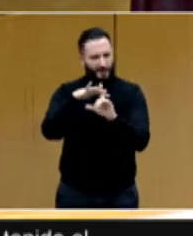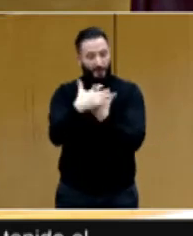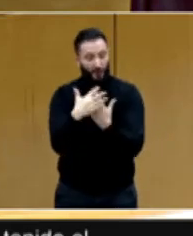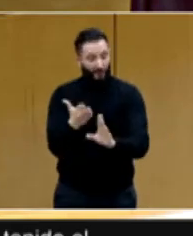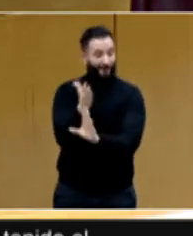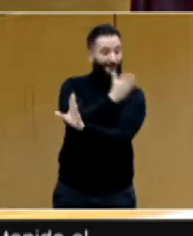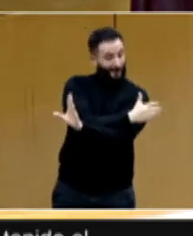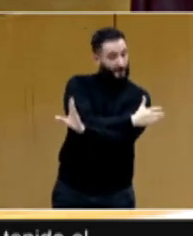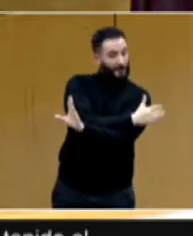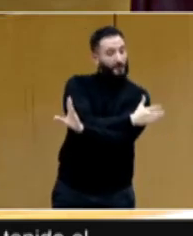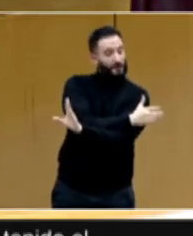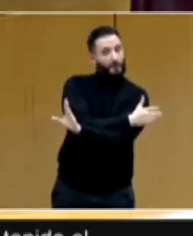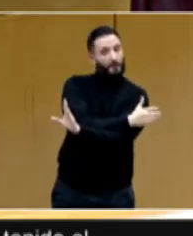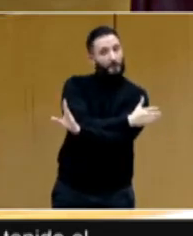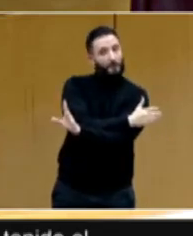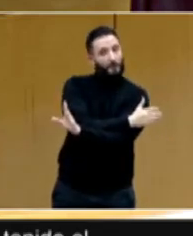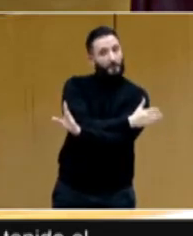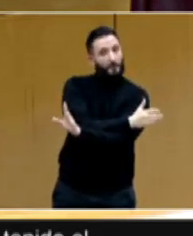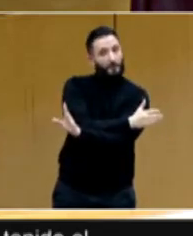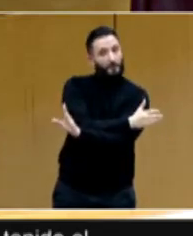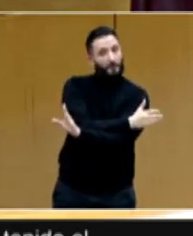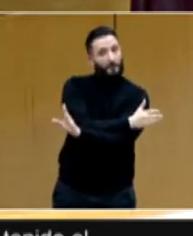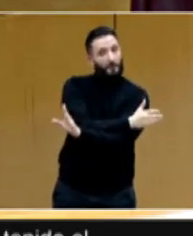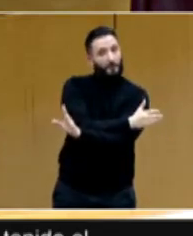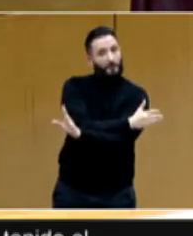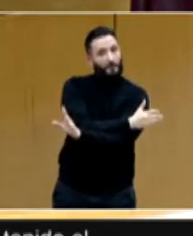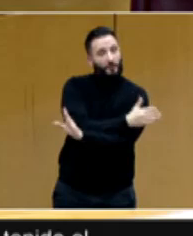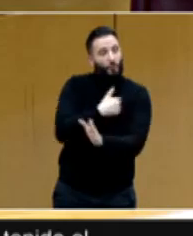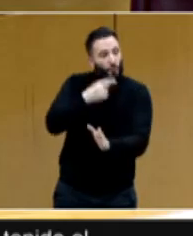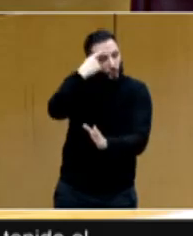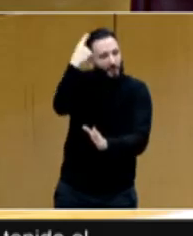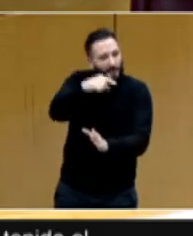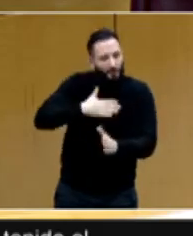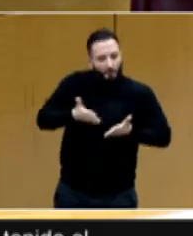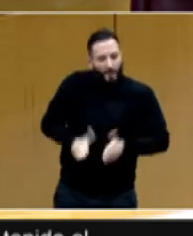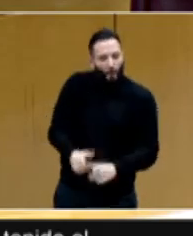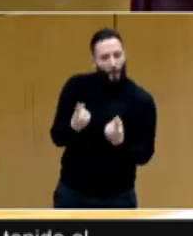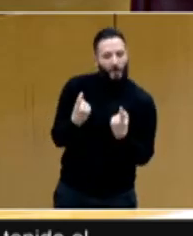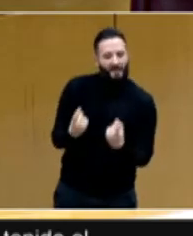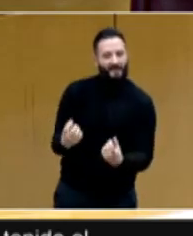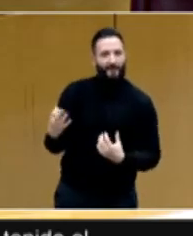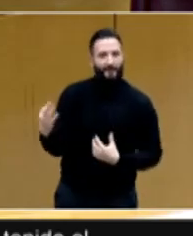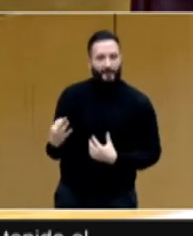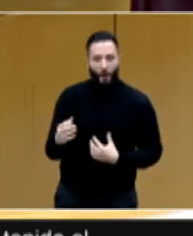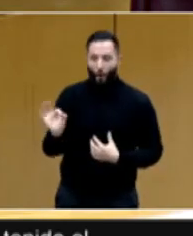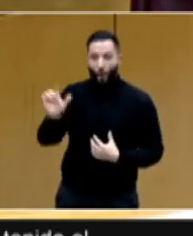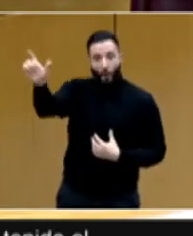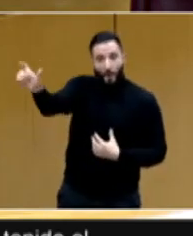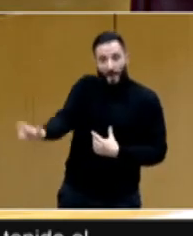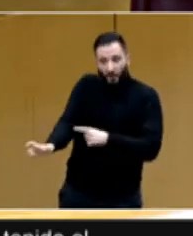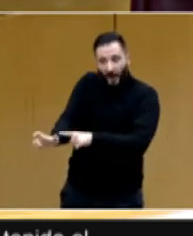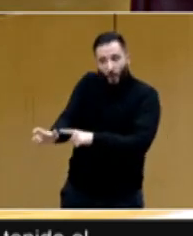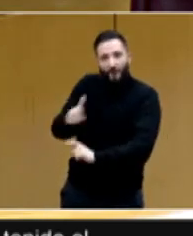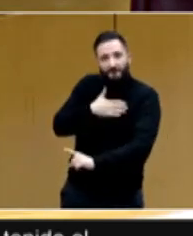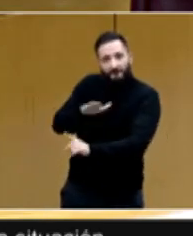Pues yo sé lo que necesita mi hijo la persona que quiero